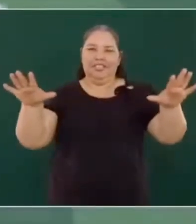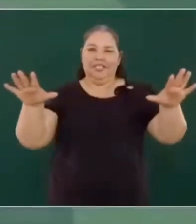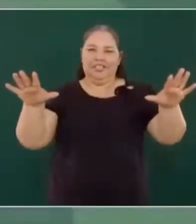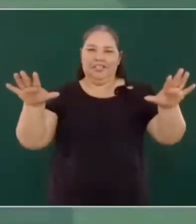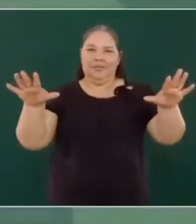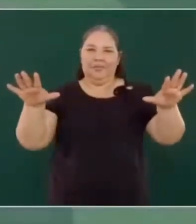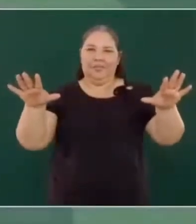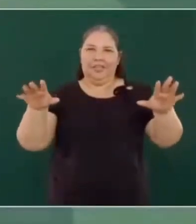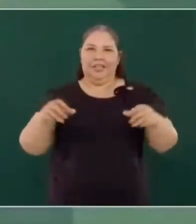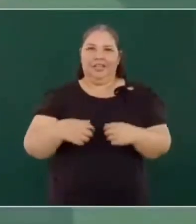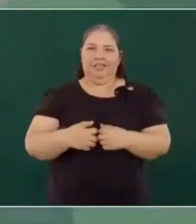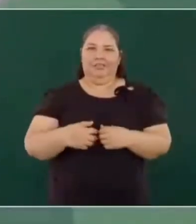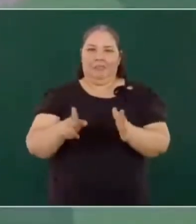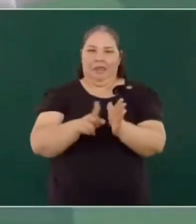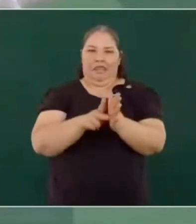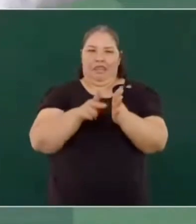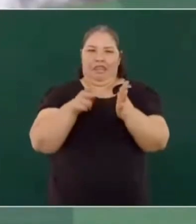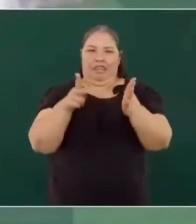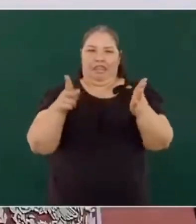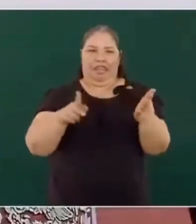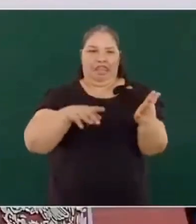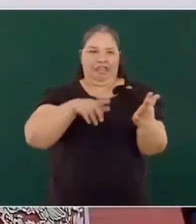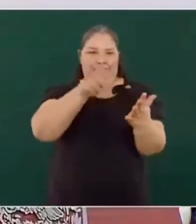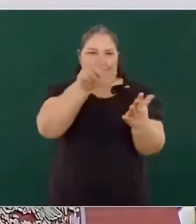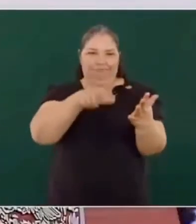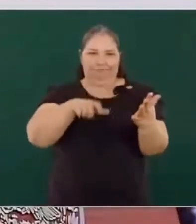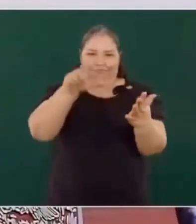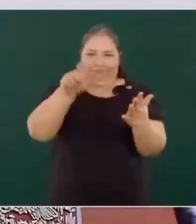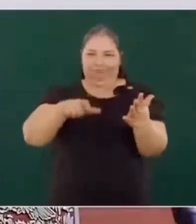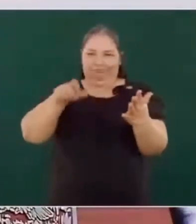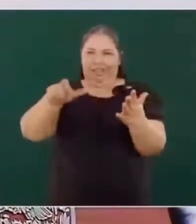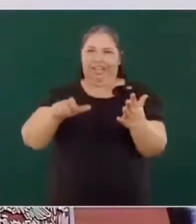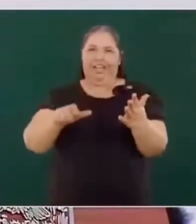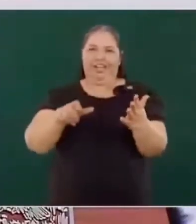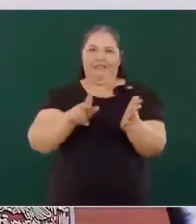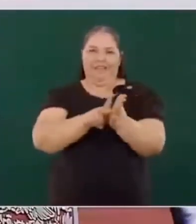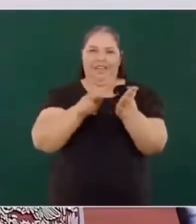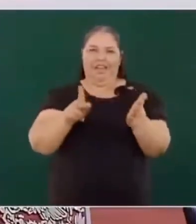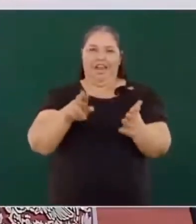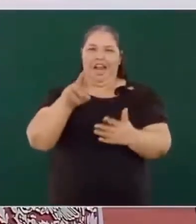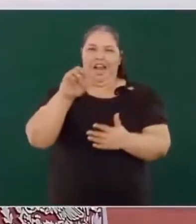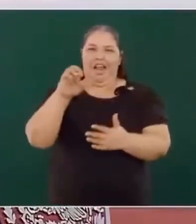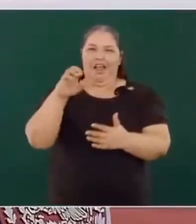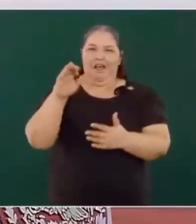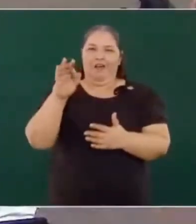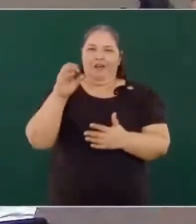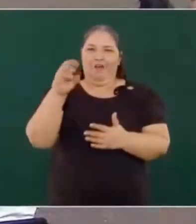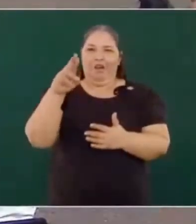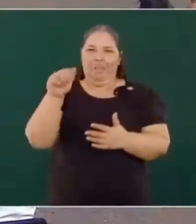las 8 columnas en el Reforma, todos los editorialistas,